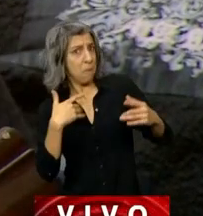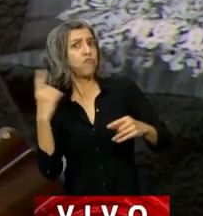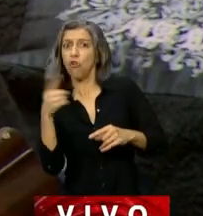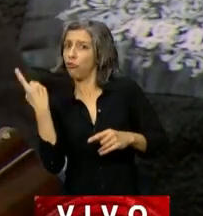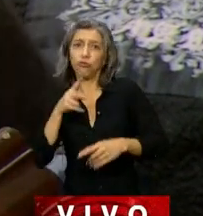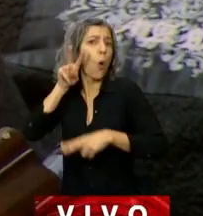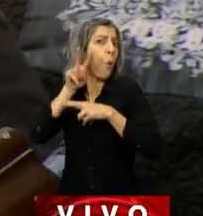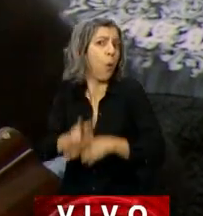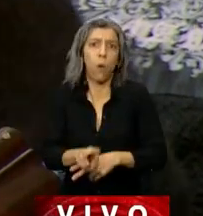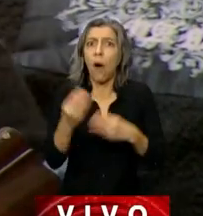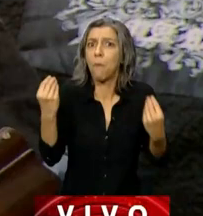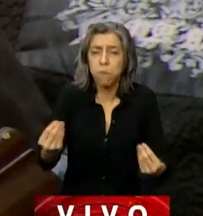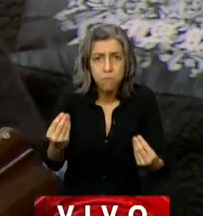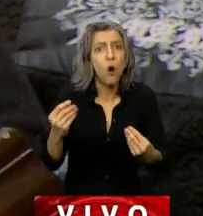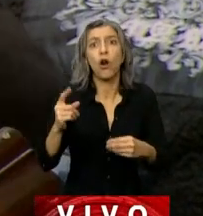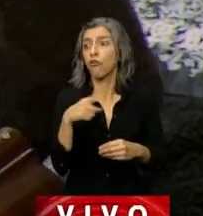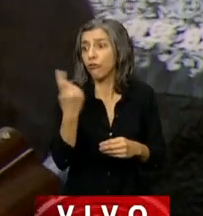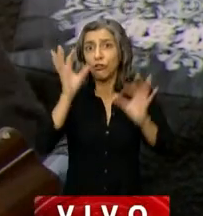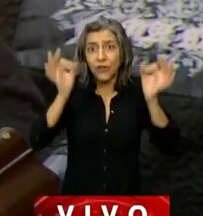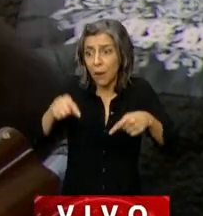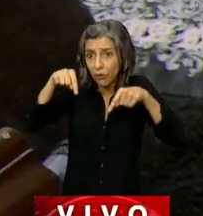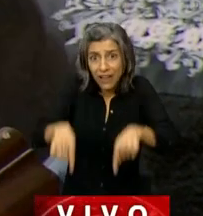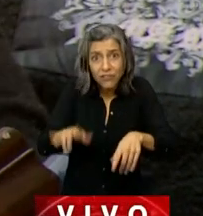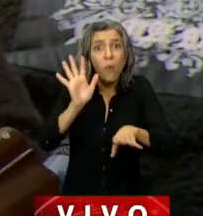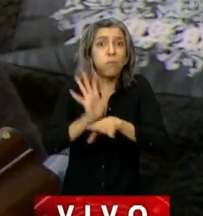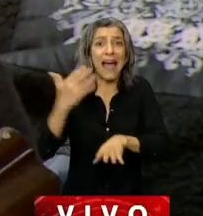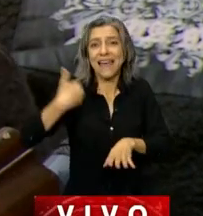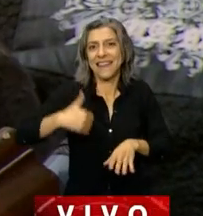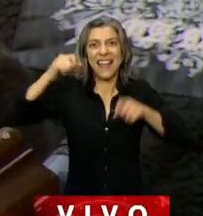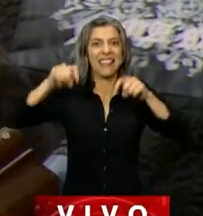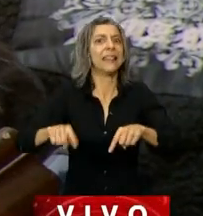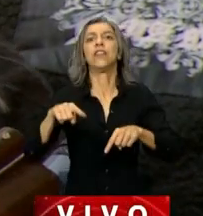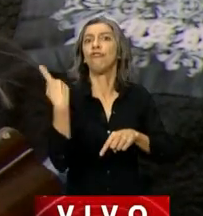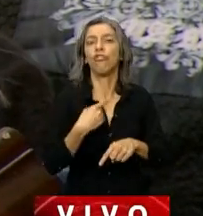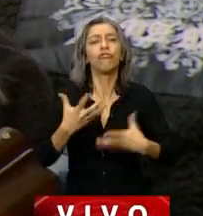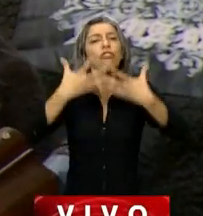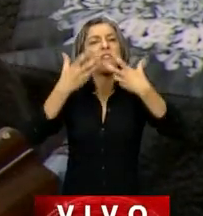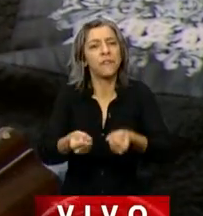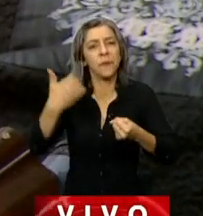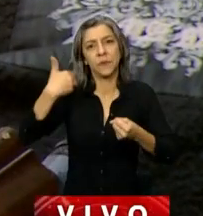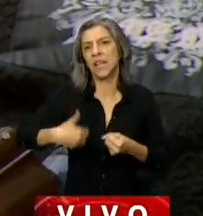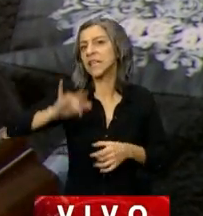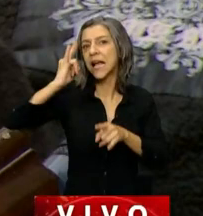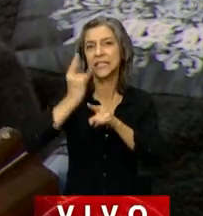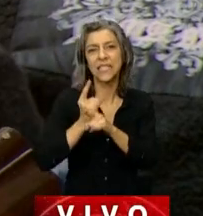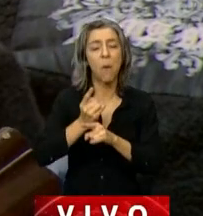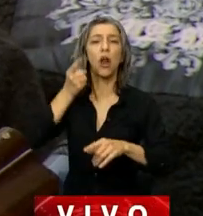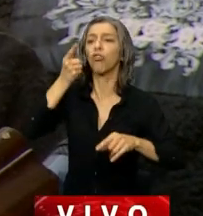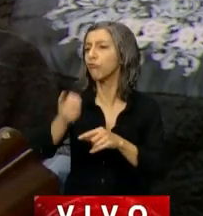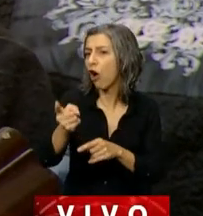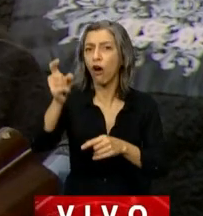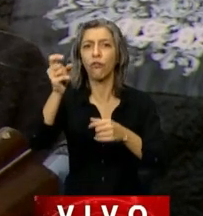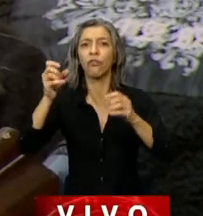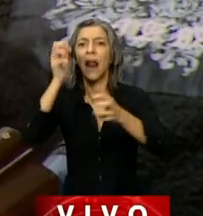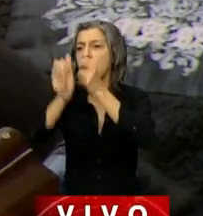bien superior, que son los bienes comunes, allí estamos en la primera fila, enfrentando a las mineras, enfrentando a